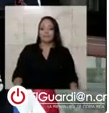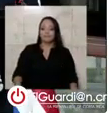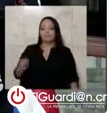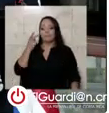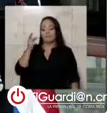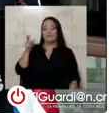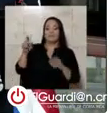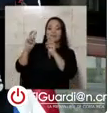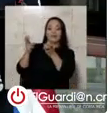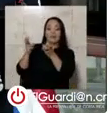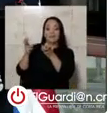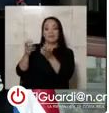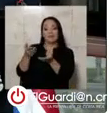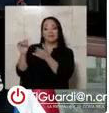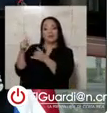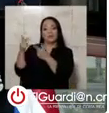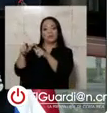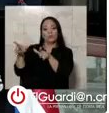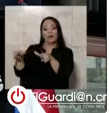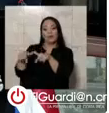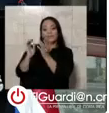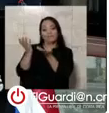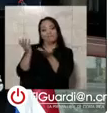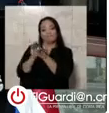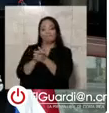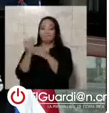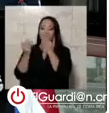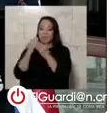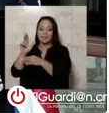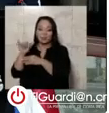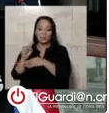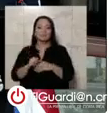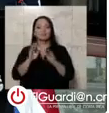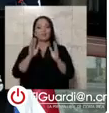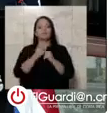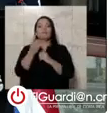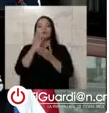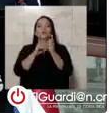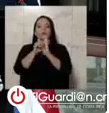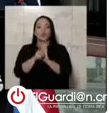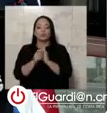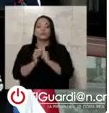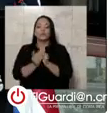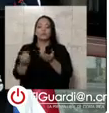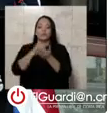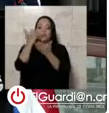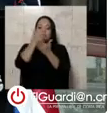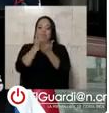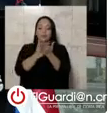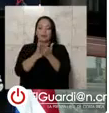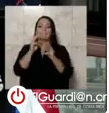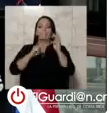llevarla a otra ventana, a otro balcón. Muchas gracias, don Luis. Nos quedan unos minutos, vamos a retomar la lista de medios